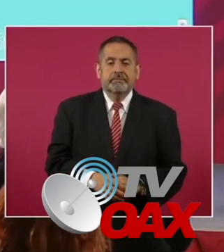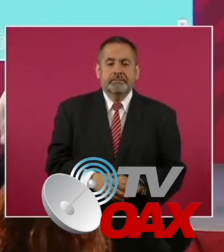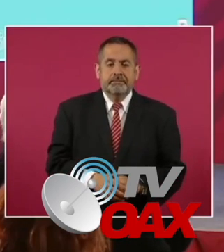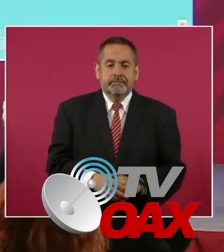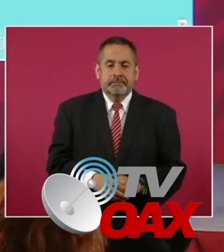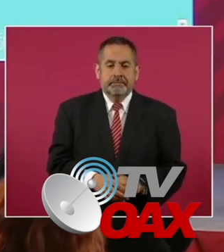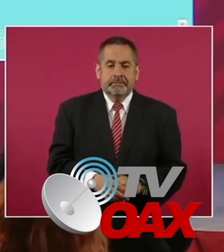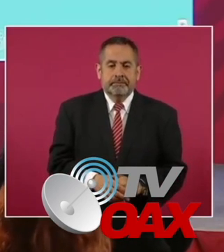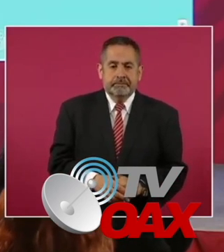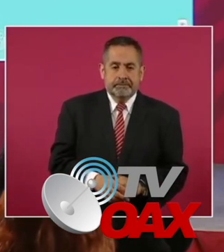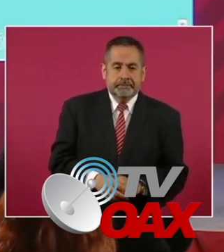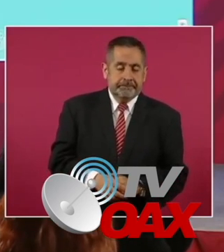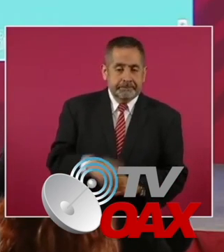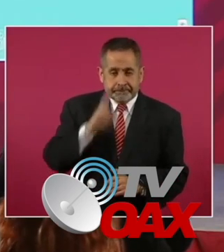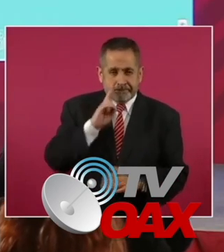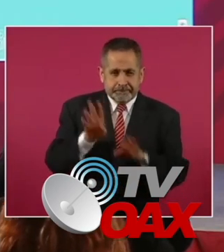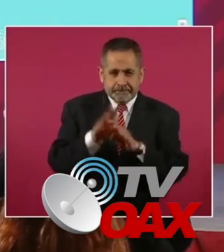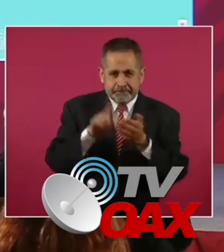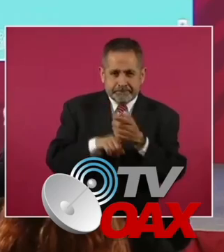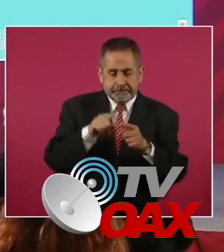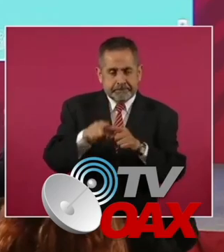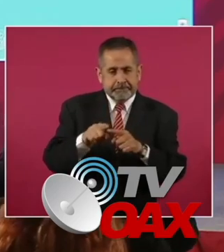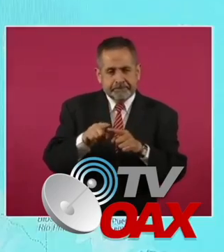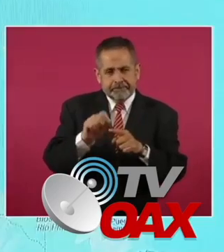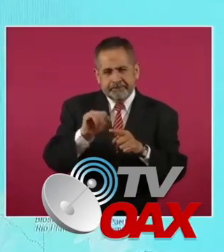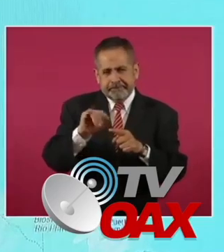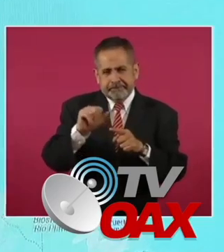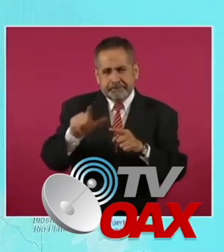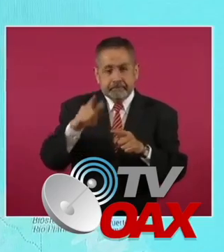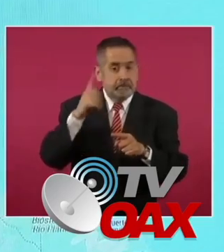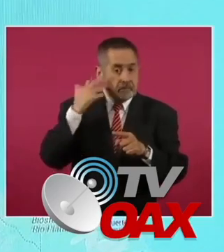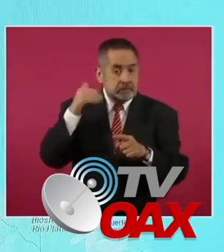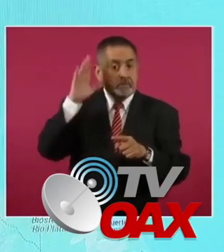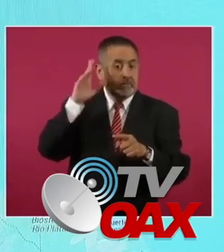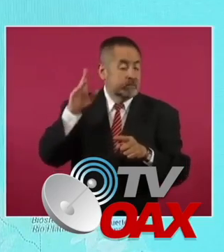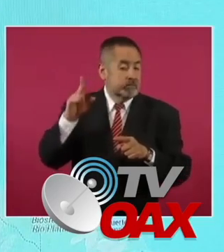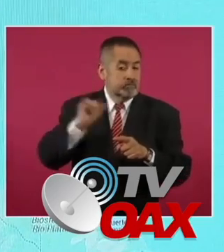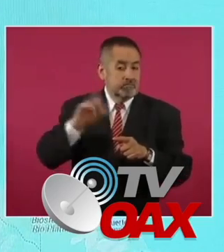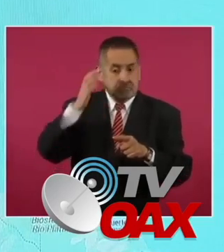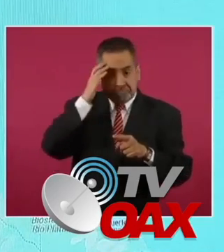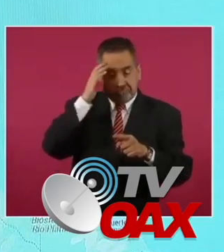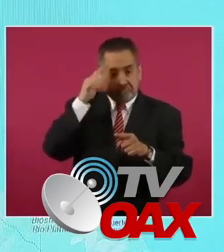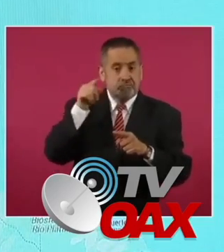Cizal está aquí. Aquí está Cizal. Era famosísimo Cizal antes.